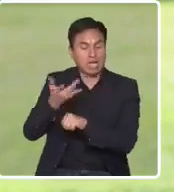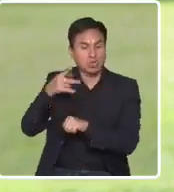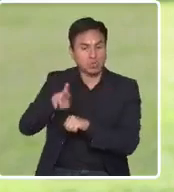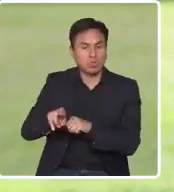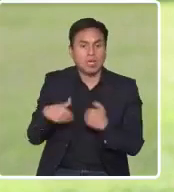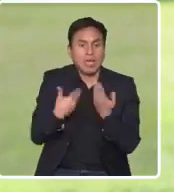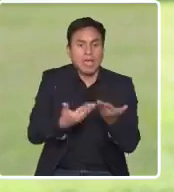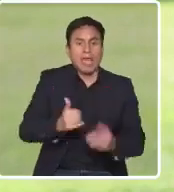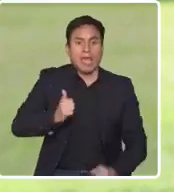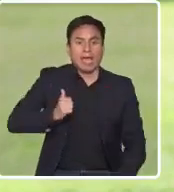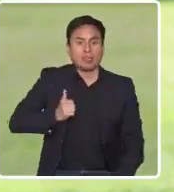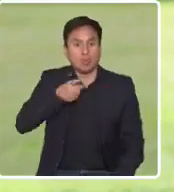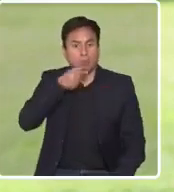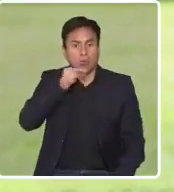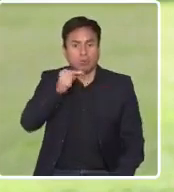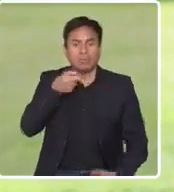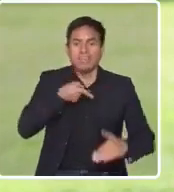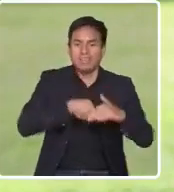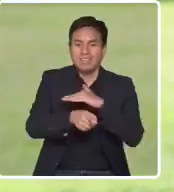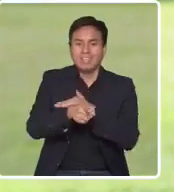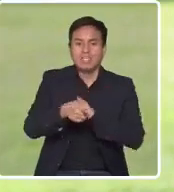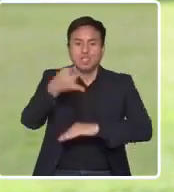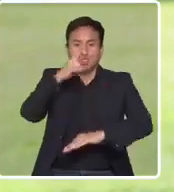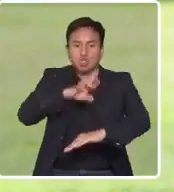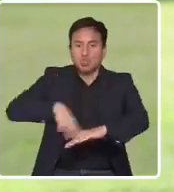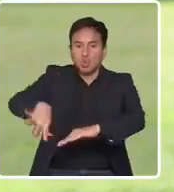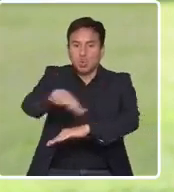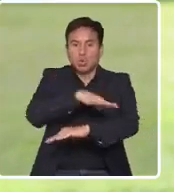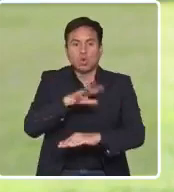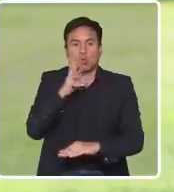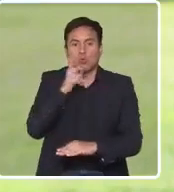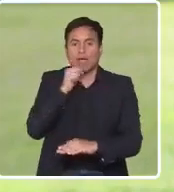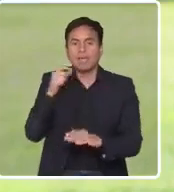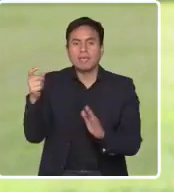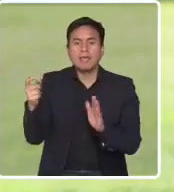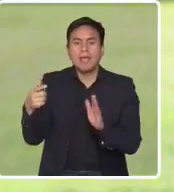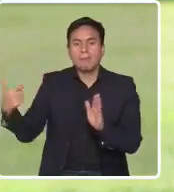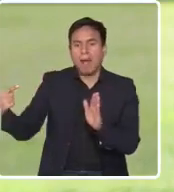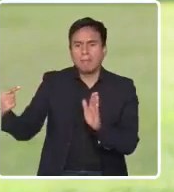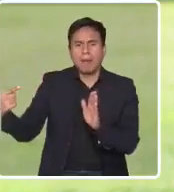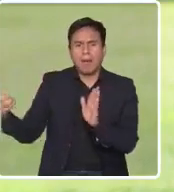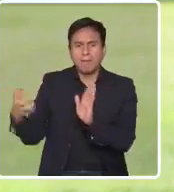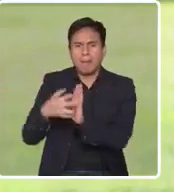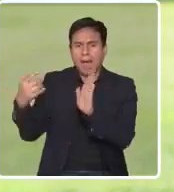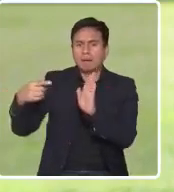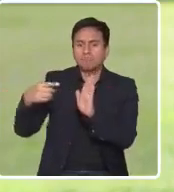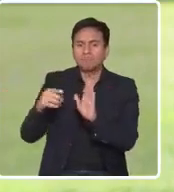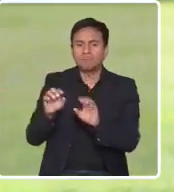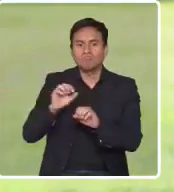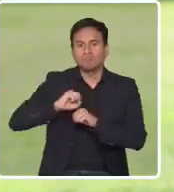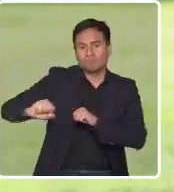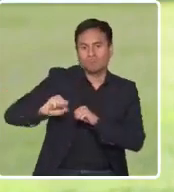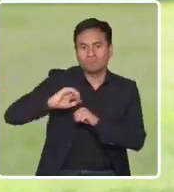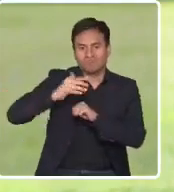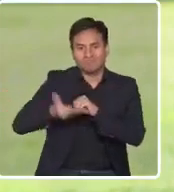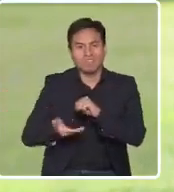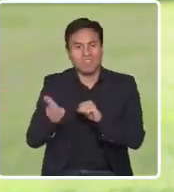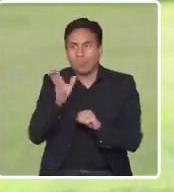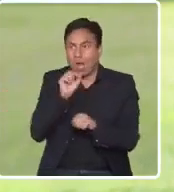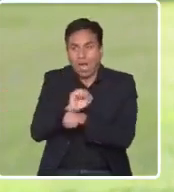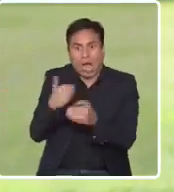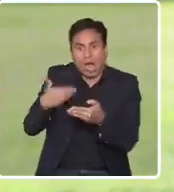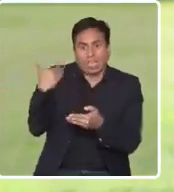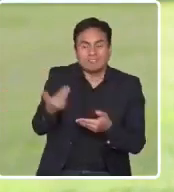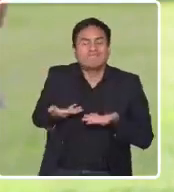al ejército para intervenir en la macrozona sur, donde ellos no tenían vehículos blindados de respuesta rápida, ahora van a tener. Entonces, además hay